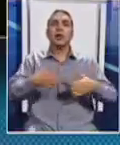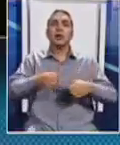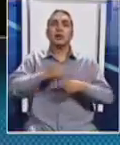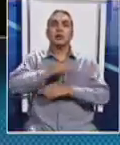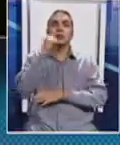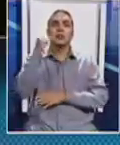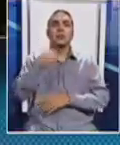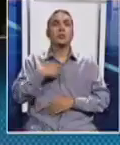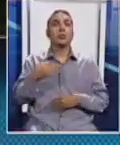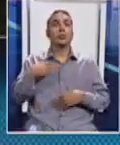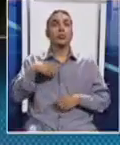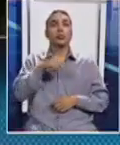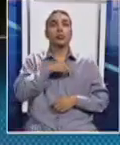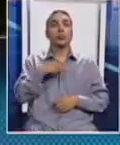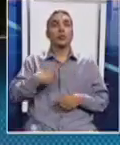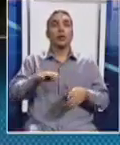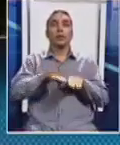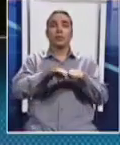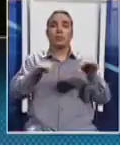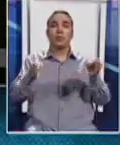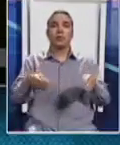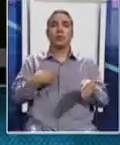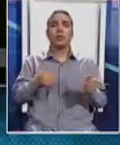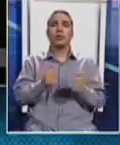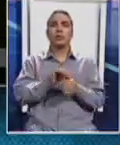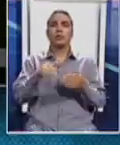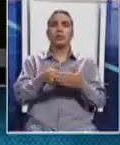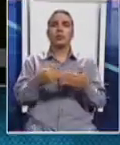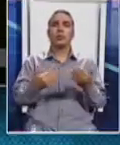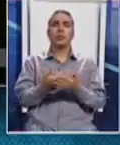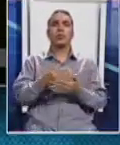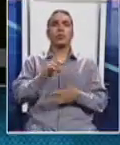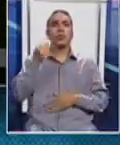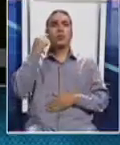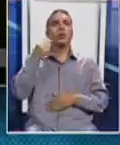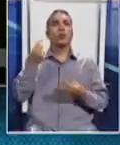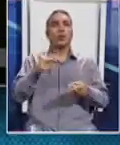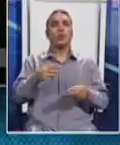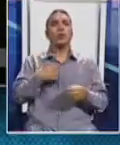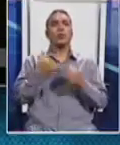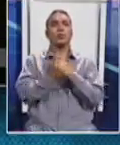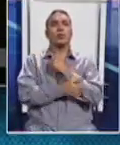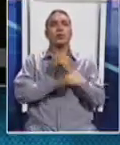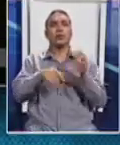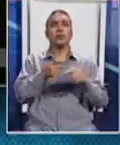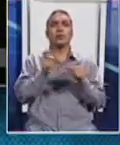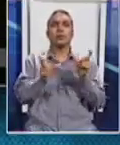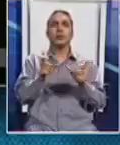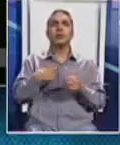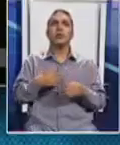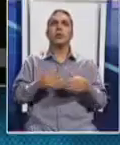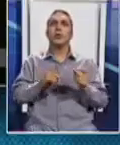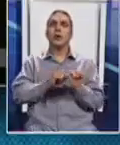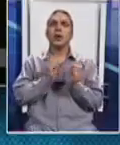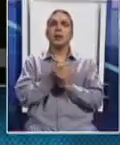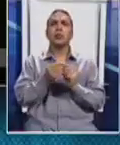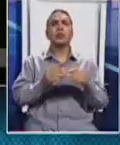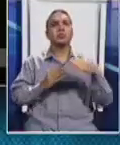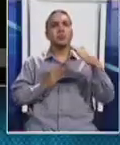ganador. Nosotros vamos a dar la mesa servida al nuevo gobierno, porque es la mesa servida al pueblo ecuatoriano. Va a ser una transición pacífica,